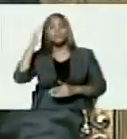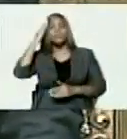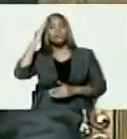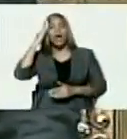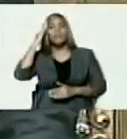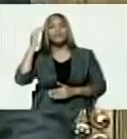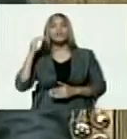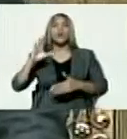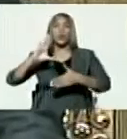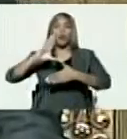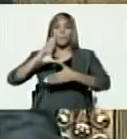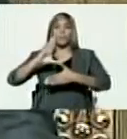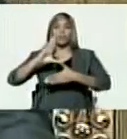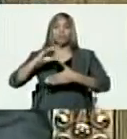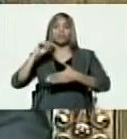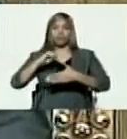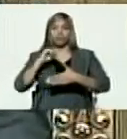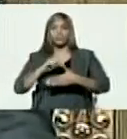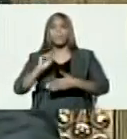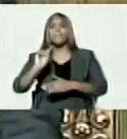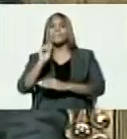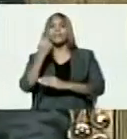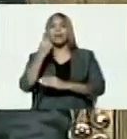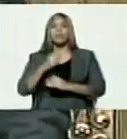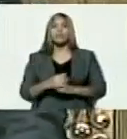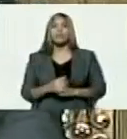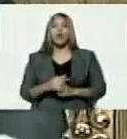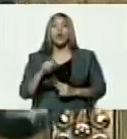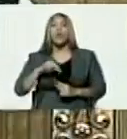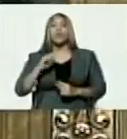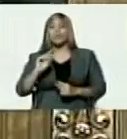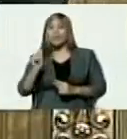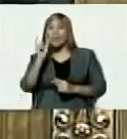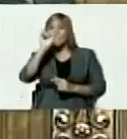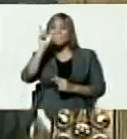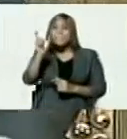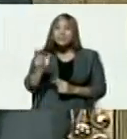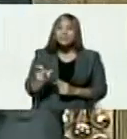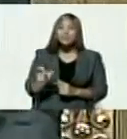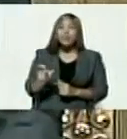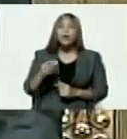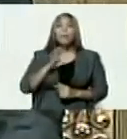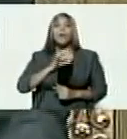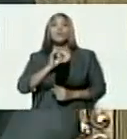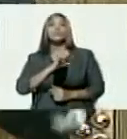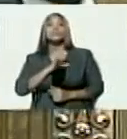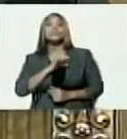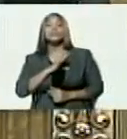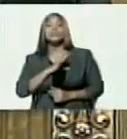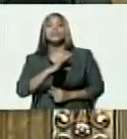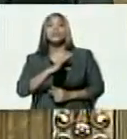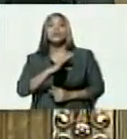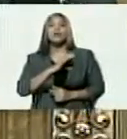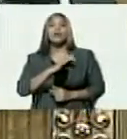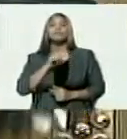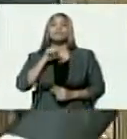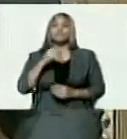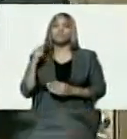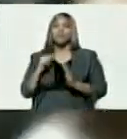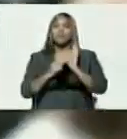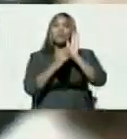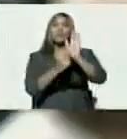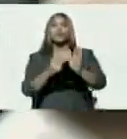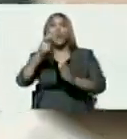americano, cuando aquel padre chileno le señaló al pueblo